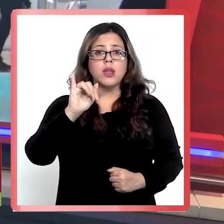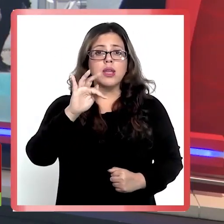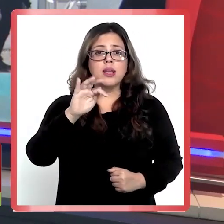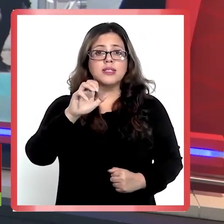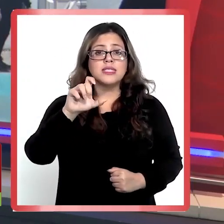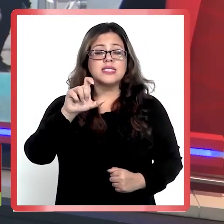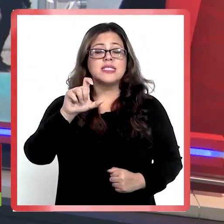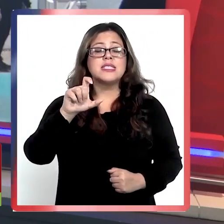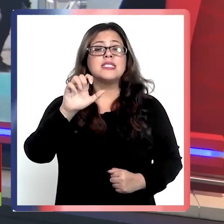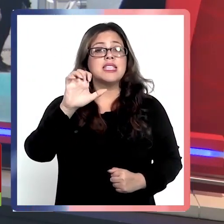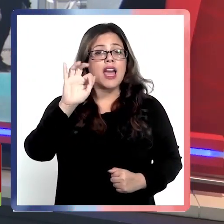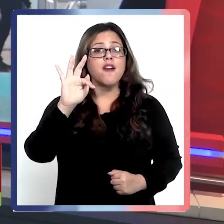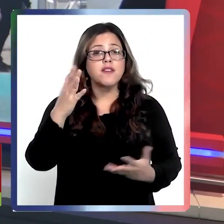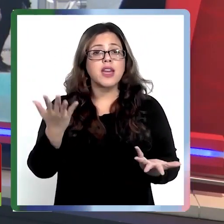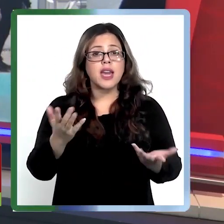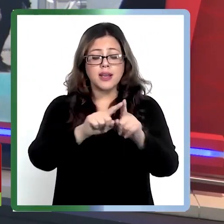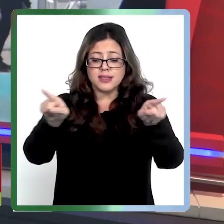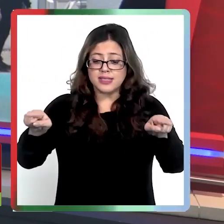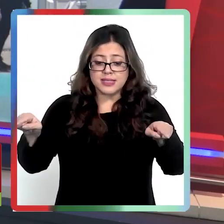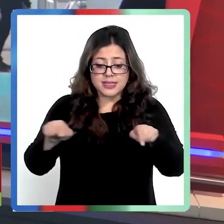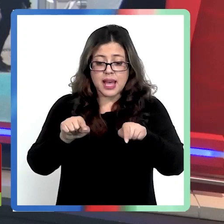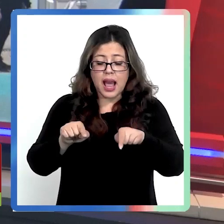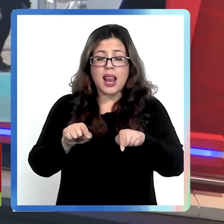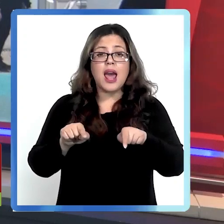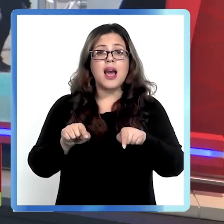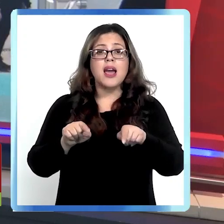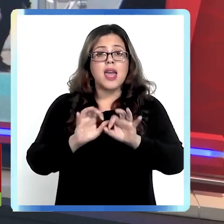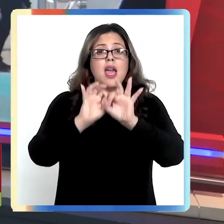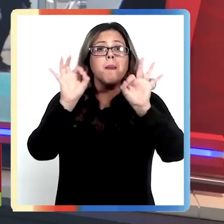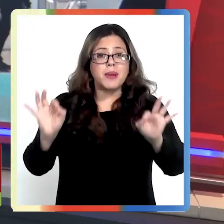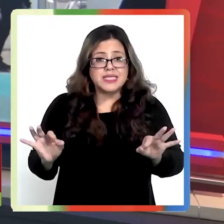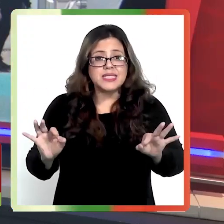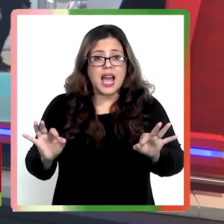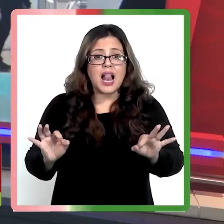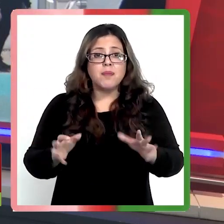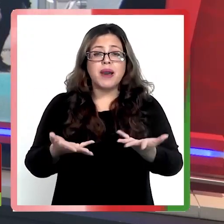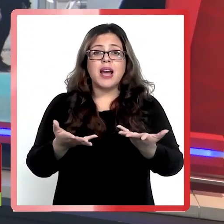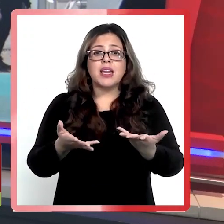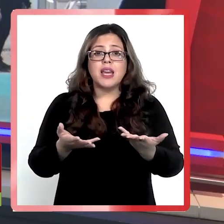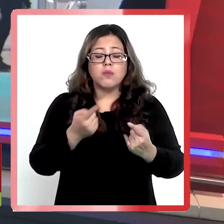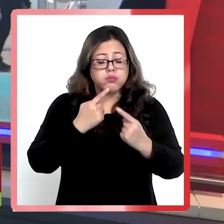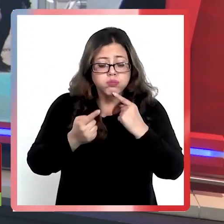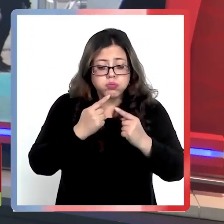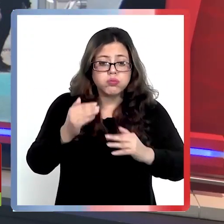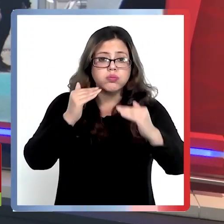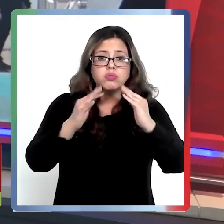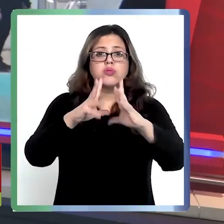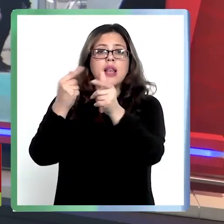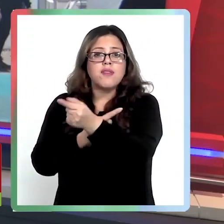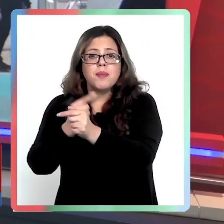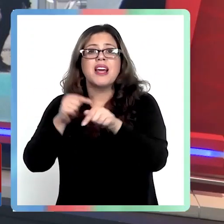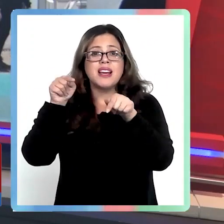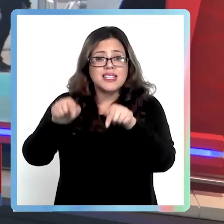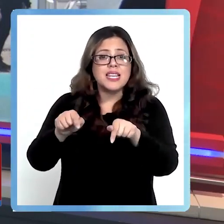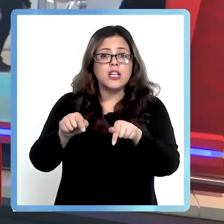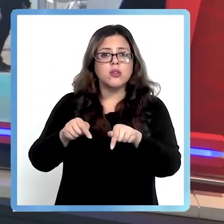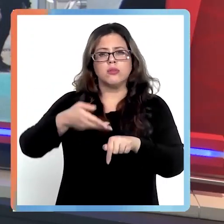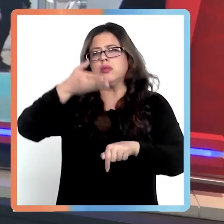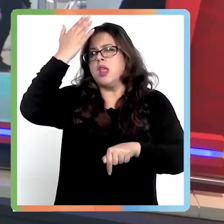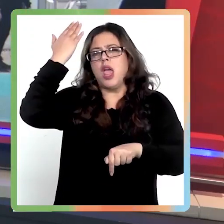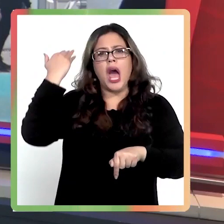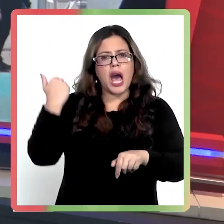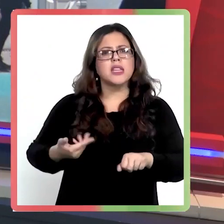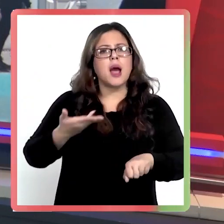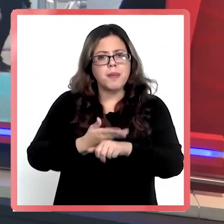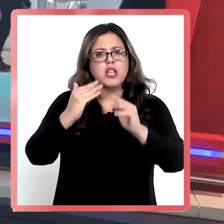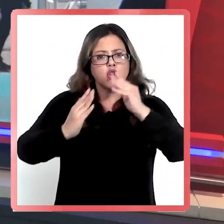habilitó una sala especial en la región de Tarapacá para entrevistar a los niños y niñas. Los tribunales de familia venían planteando esta necesidad urgente en el norte